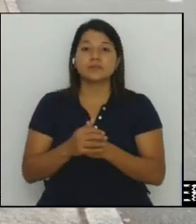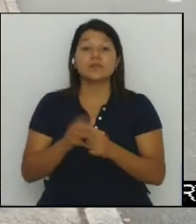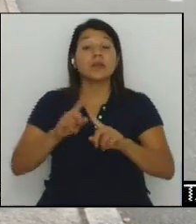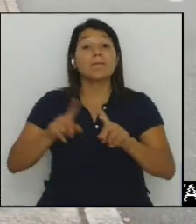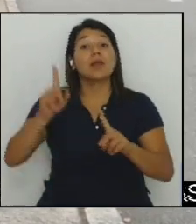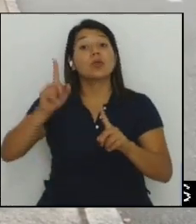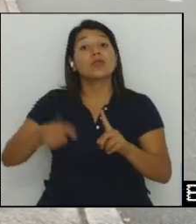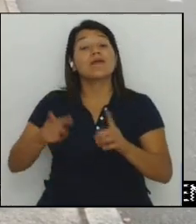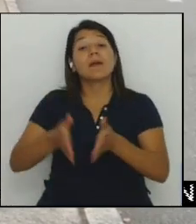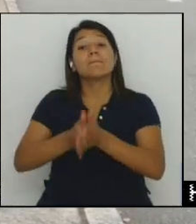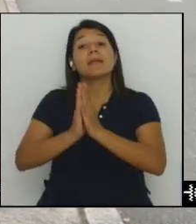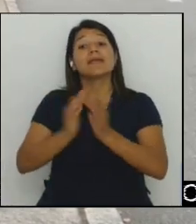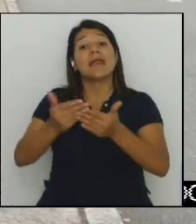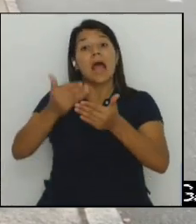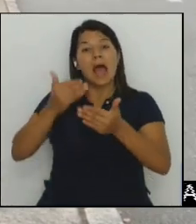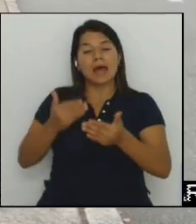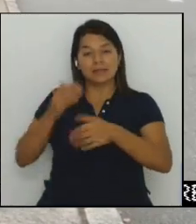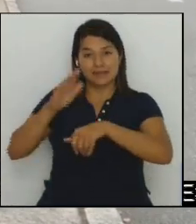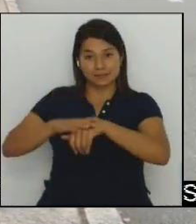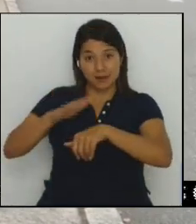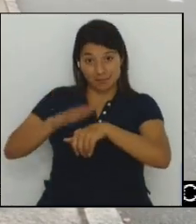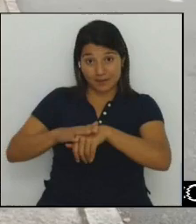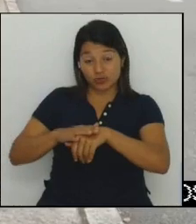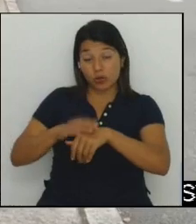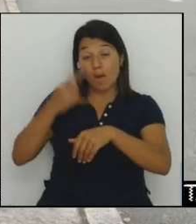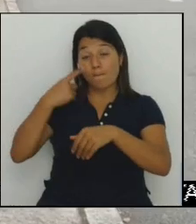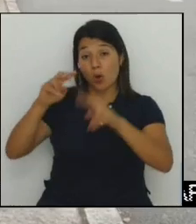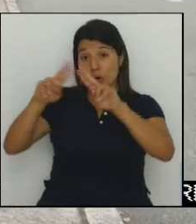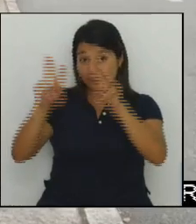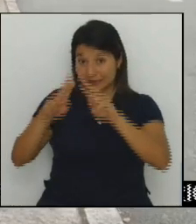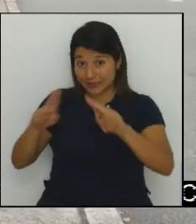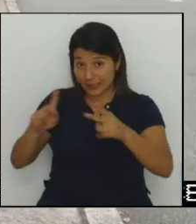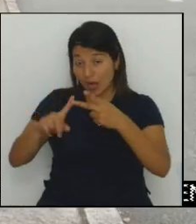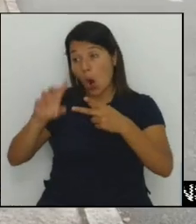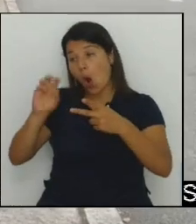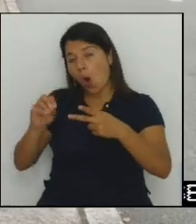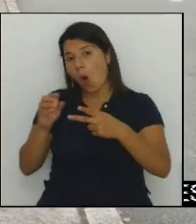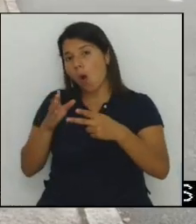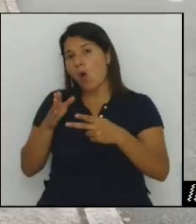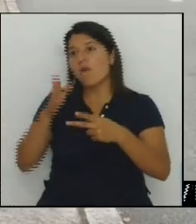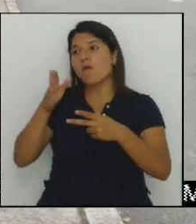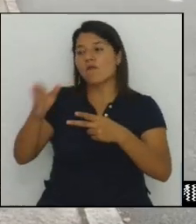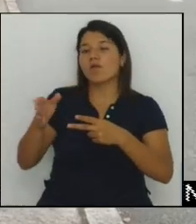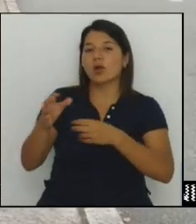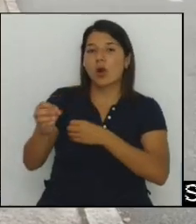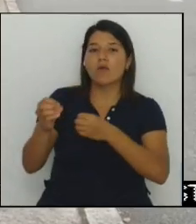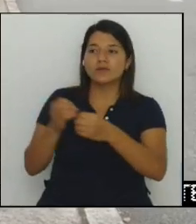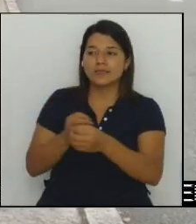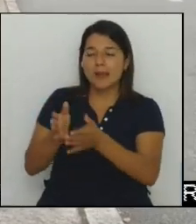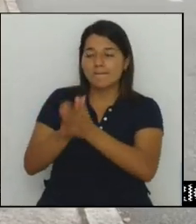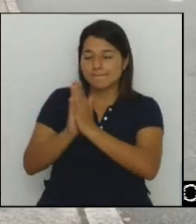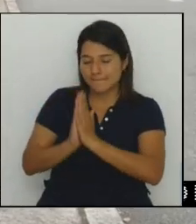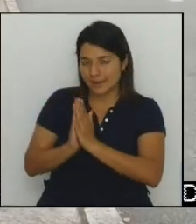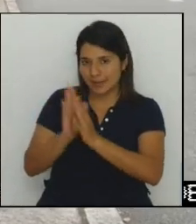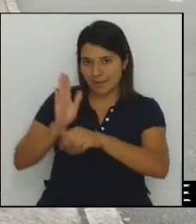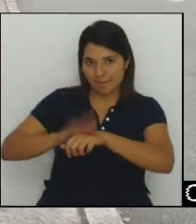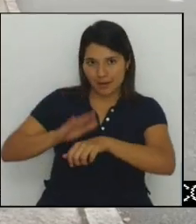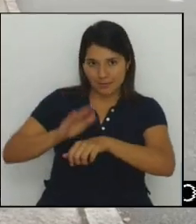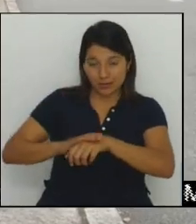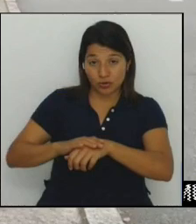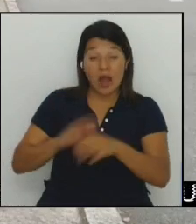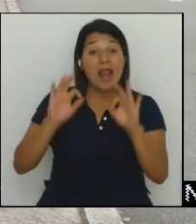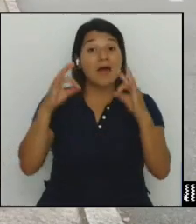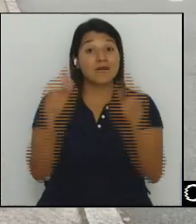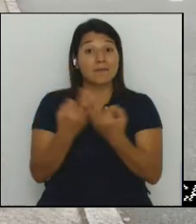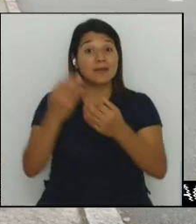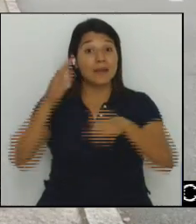buscaron protección primero en los países por los que viajaron. Las familias a las que se les permita entrar serán sometidas a